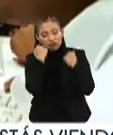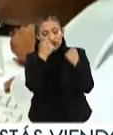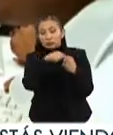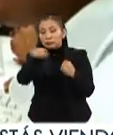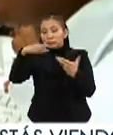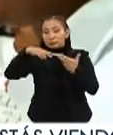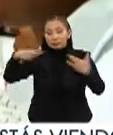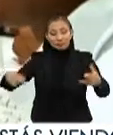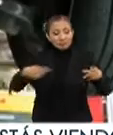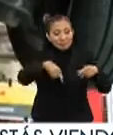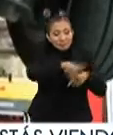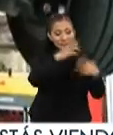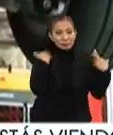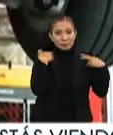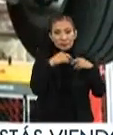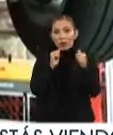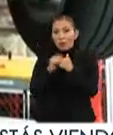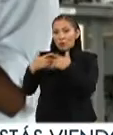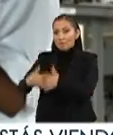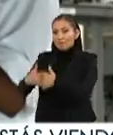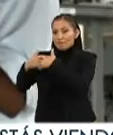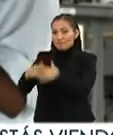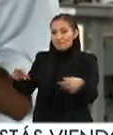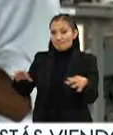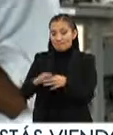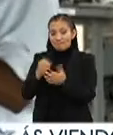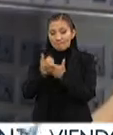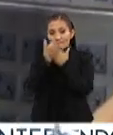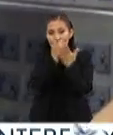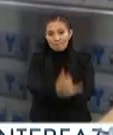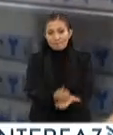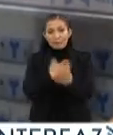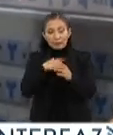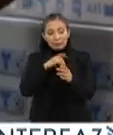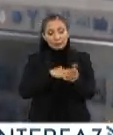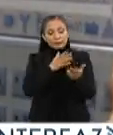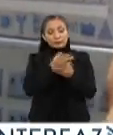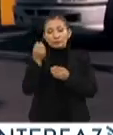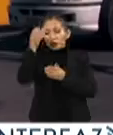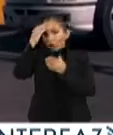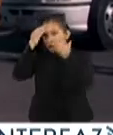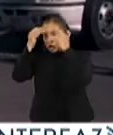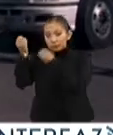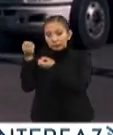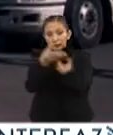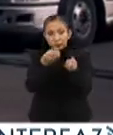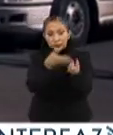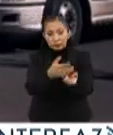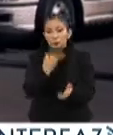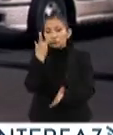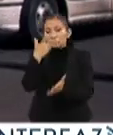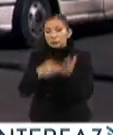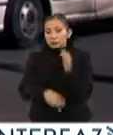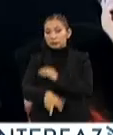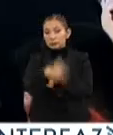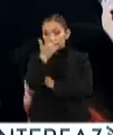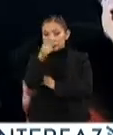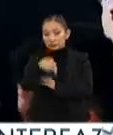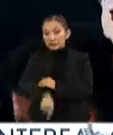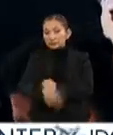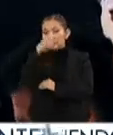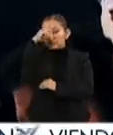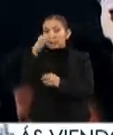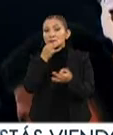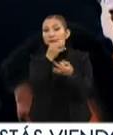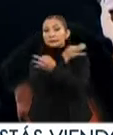la relación entre los profesores con las empresas y favorecer la transferencia de conocimientos. En 2013, en México